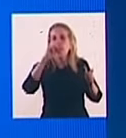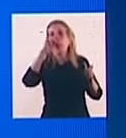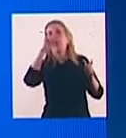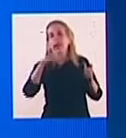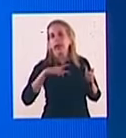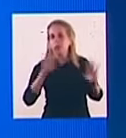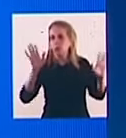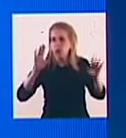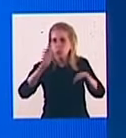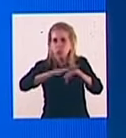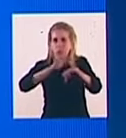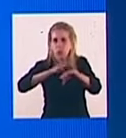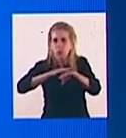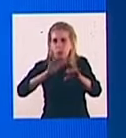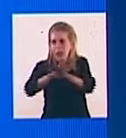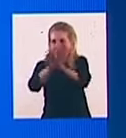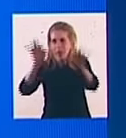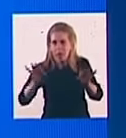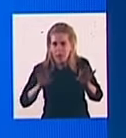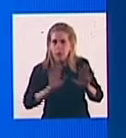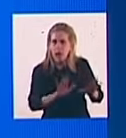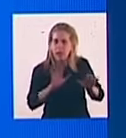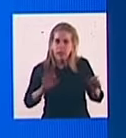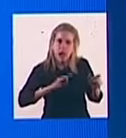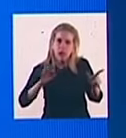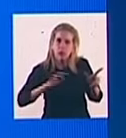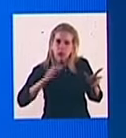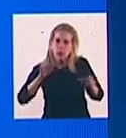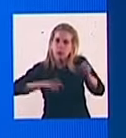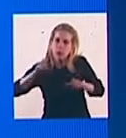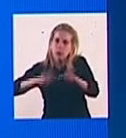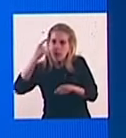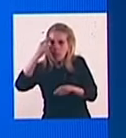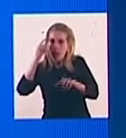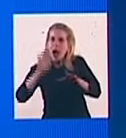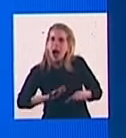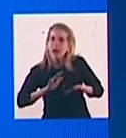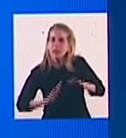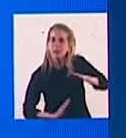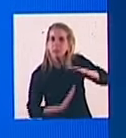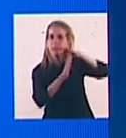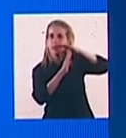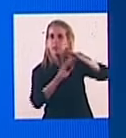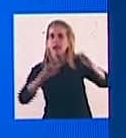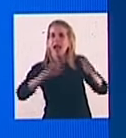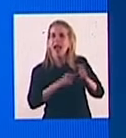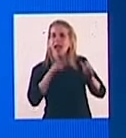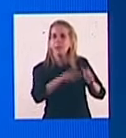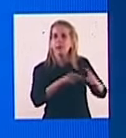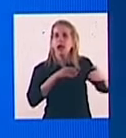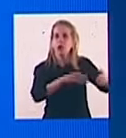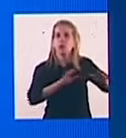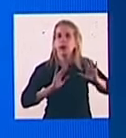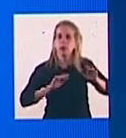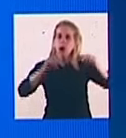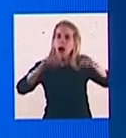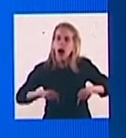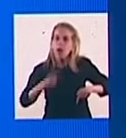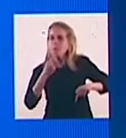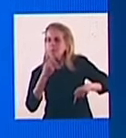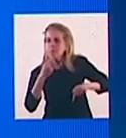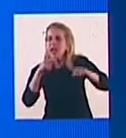sus ministros después del choque con Cristina Kirchner, cuando algunos de los ministros presentaron su renuncia. Por